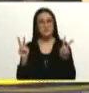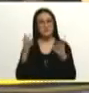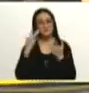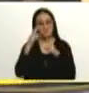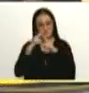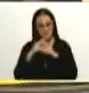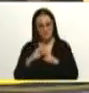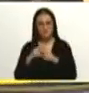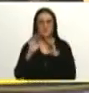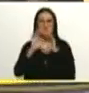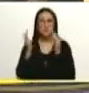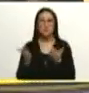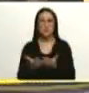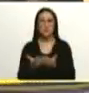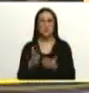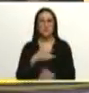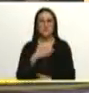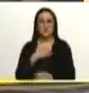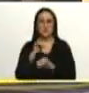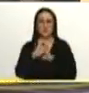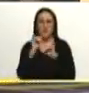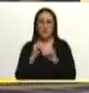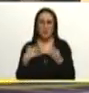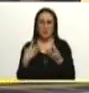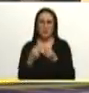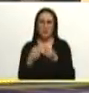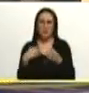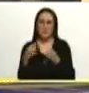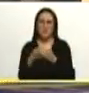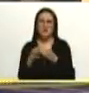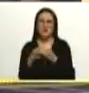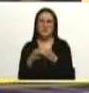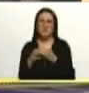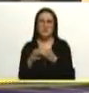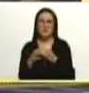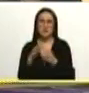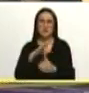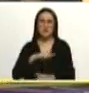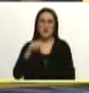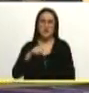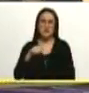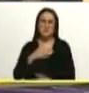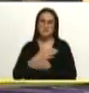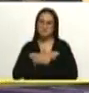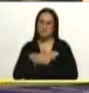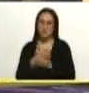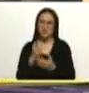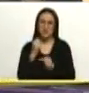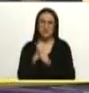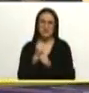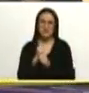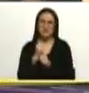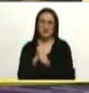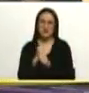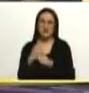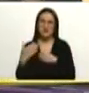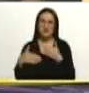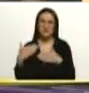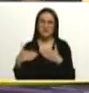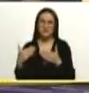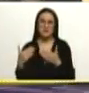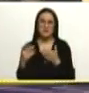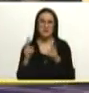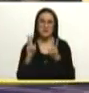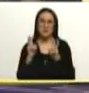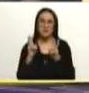en el mundo. Estoy muy feliz junto a mi equipo de estar aquí y dispuesto para trabajar en la construcción de